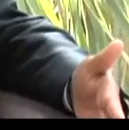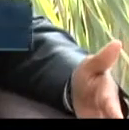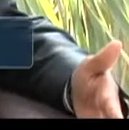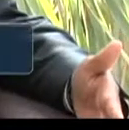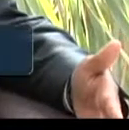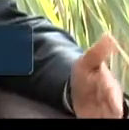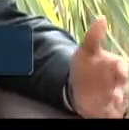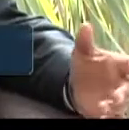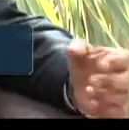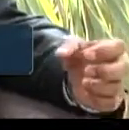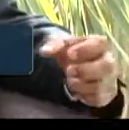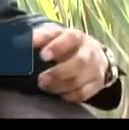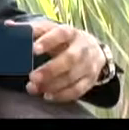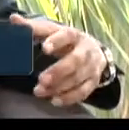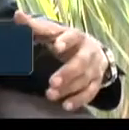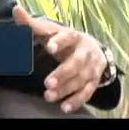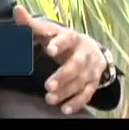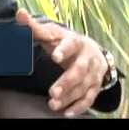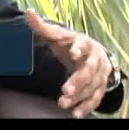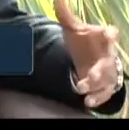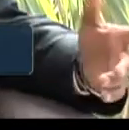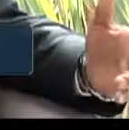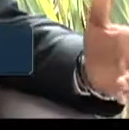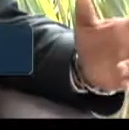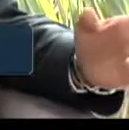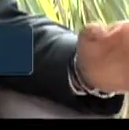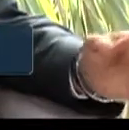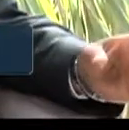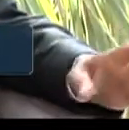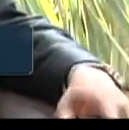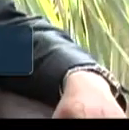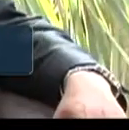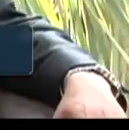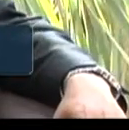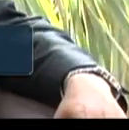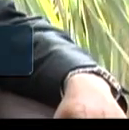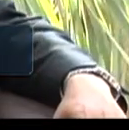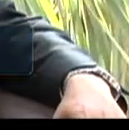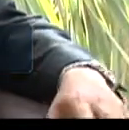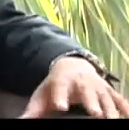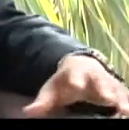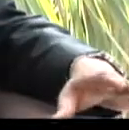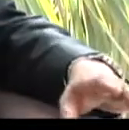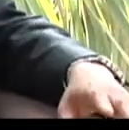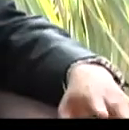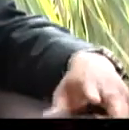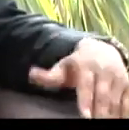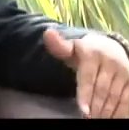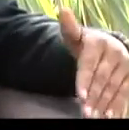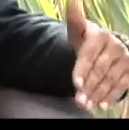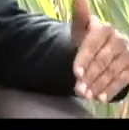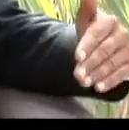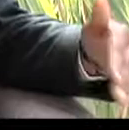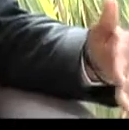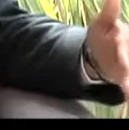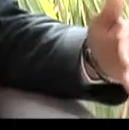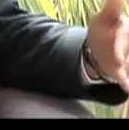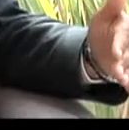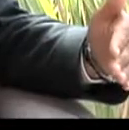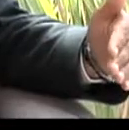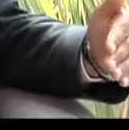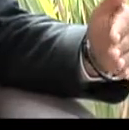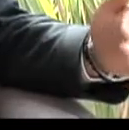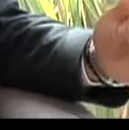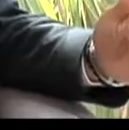corresponde a nosotros en cada entidad buscar las alternativas para sacar esas particularidades, pero en general los